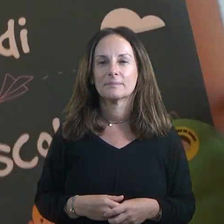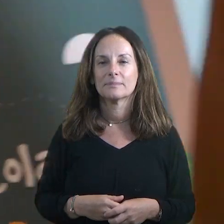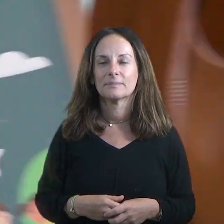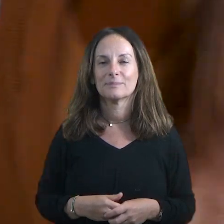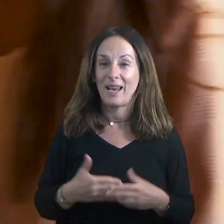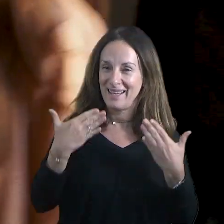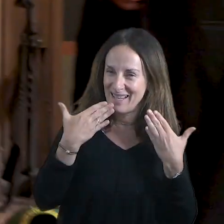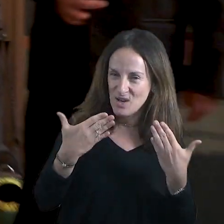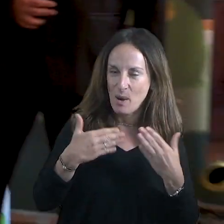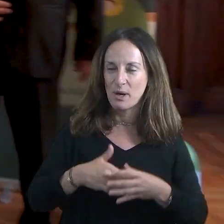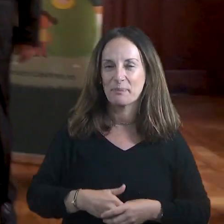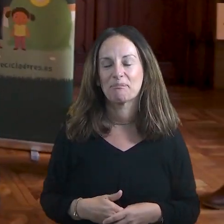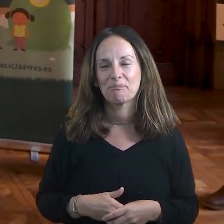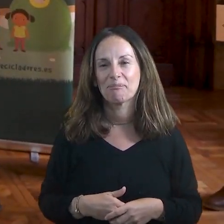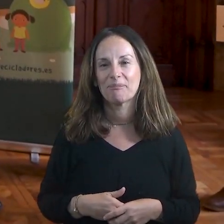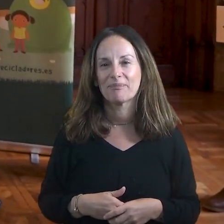Enhorabona.